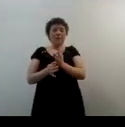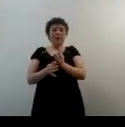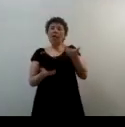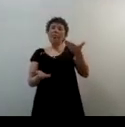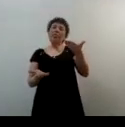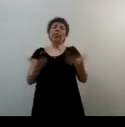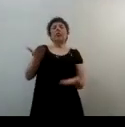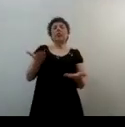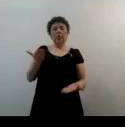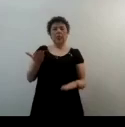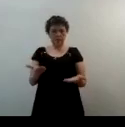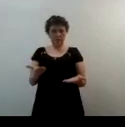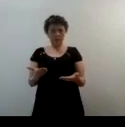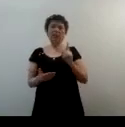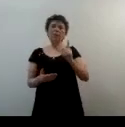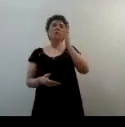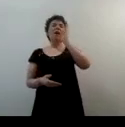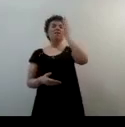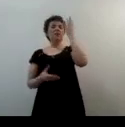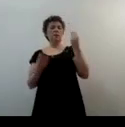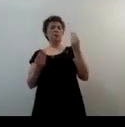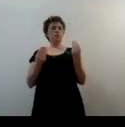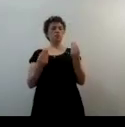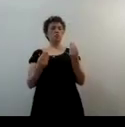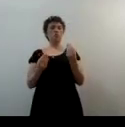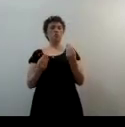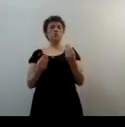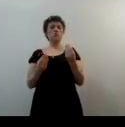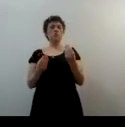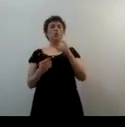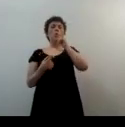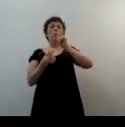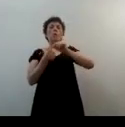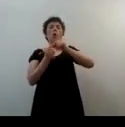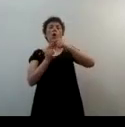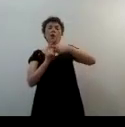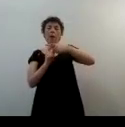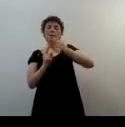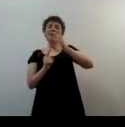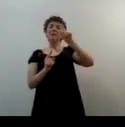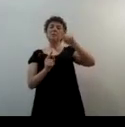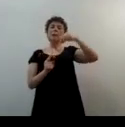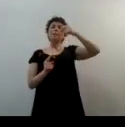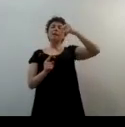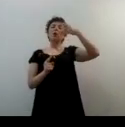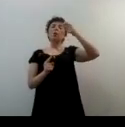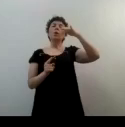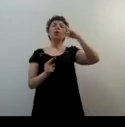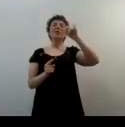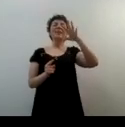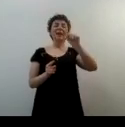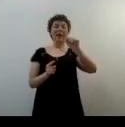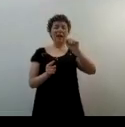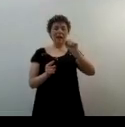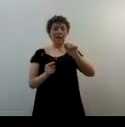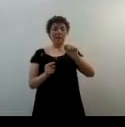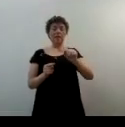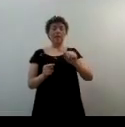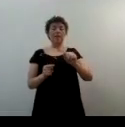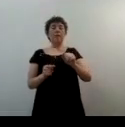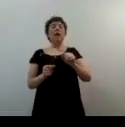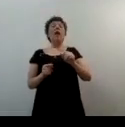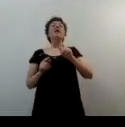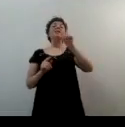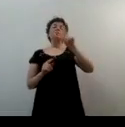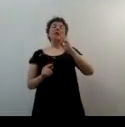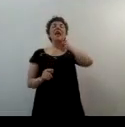Luego, afecta muchísimo tanto a cómo está la glucemia, a cómo está la microbiota o al estado inflamatorio, el estrés,